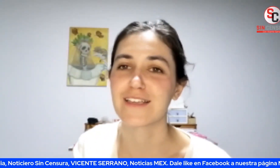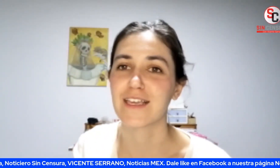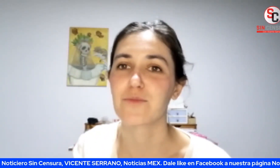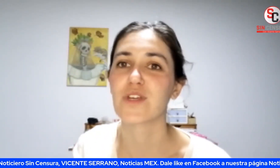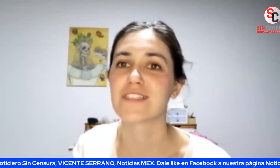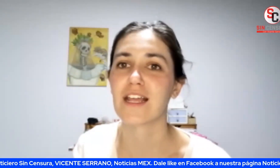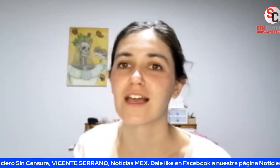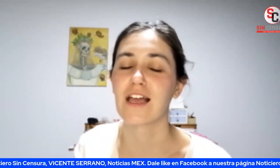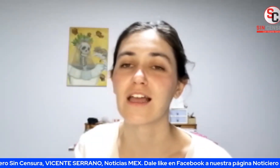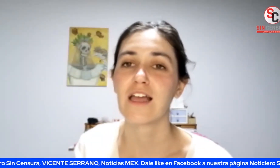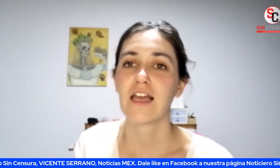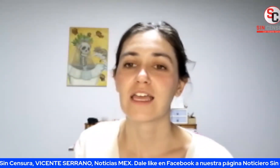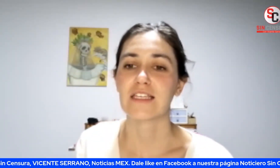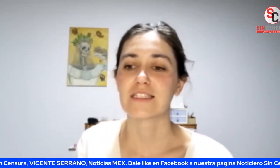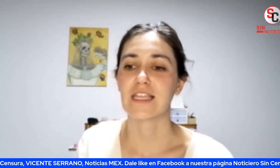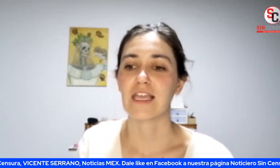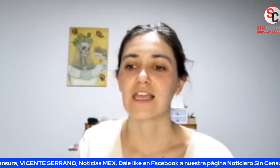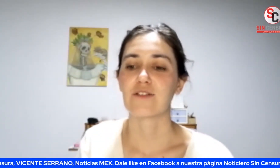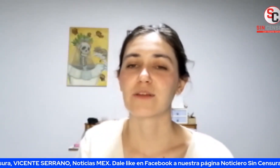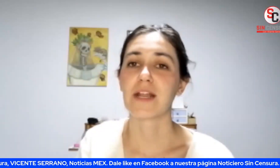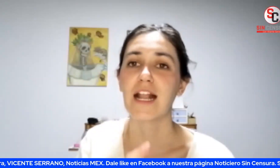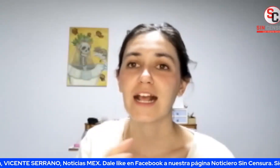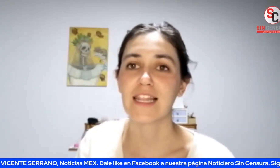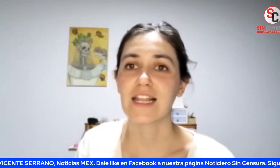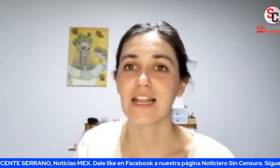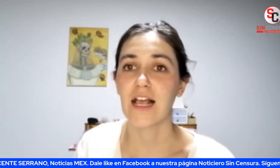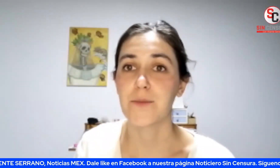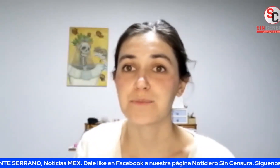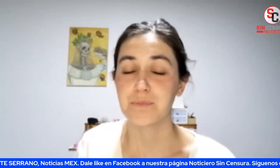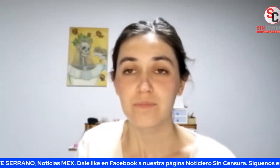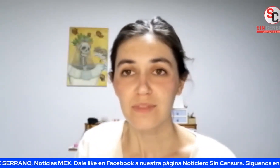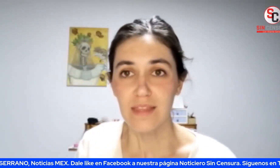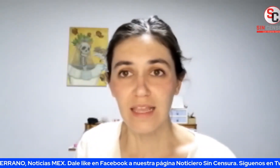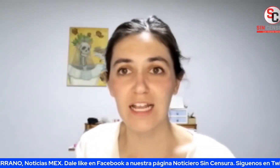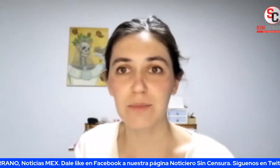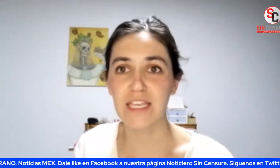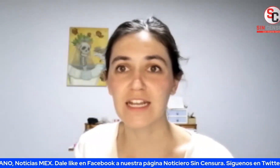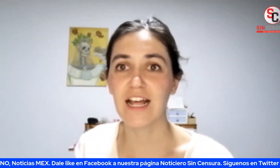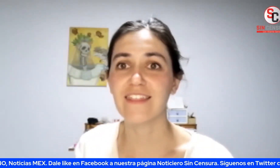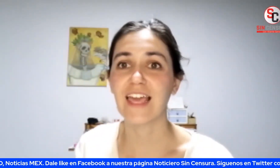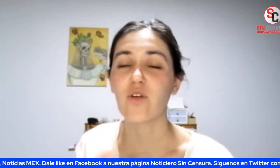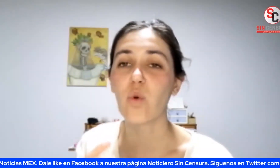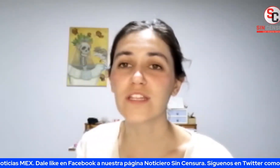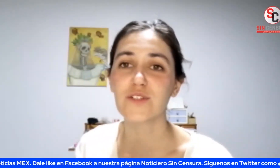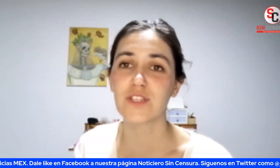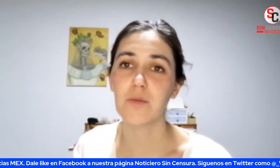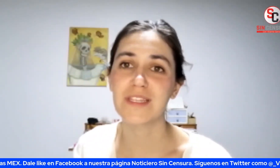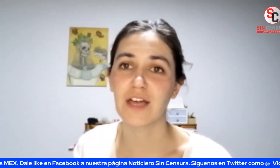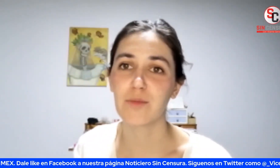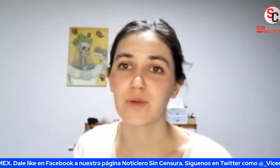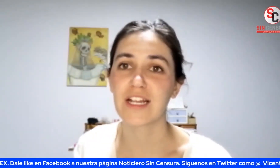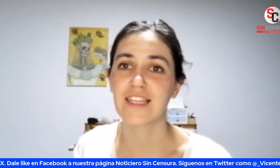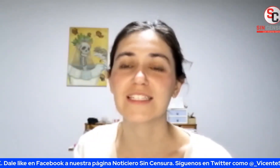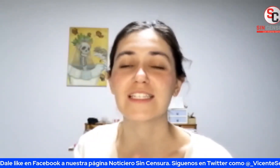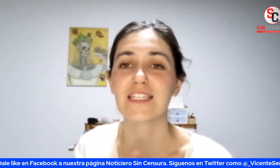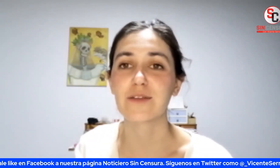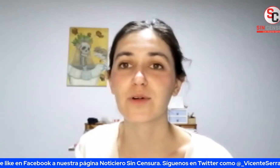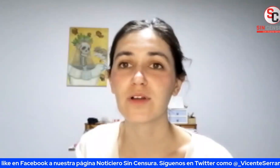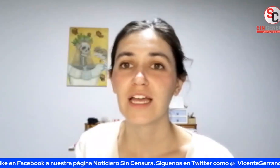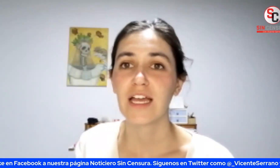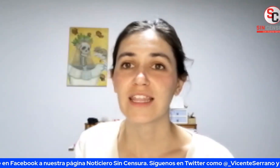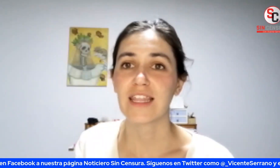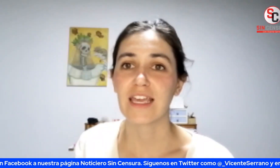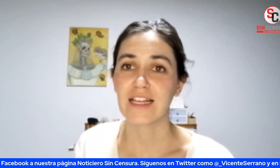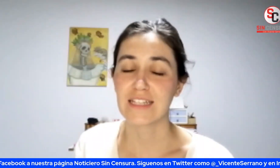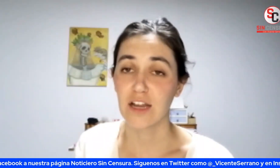gráfica que muestra Luisa María Alcalde en la mañanera, de cuánto se ha aumentado el poder